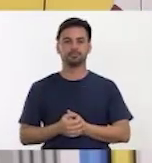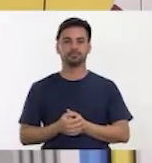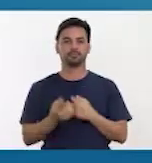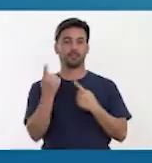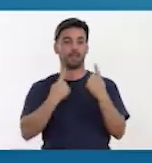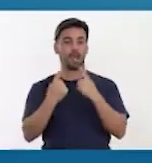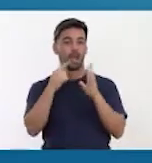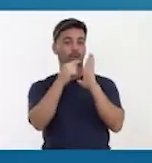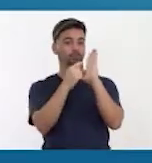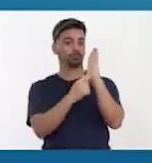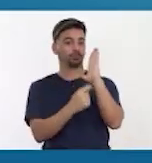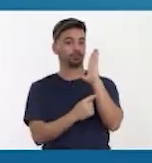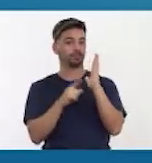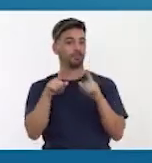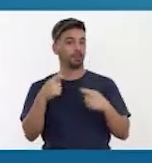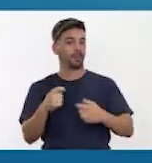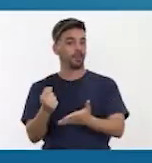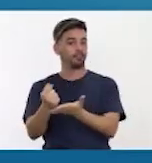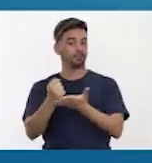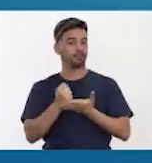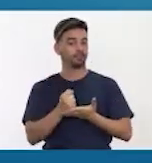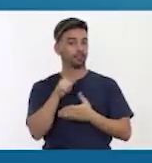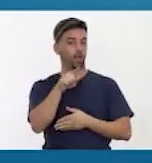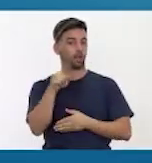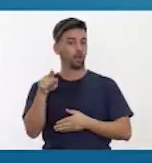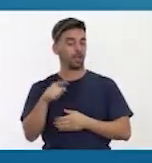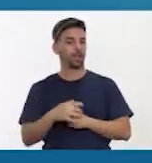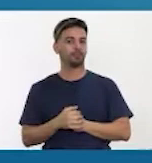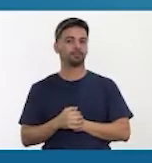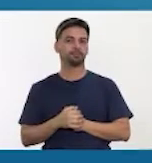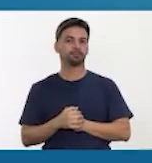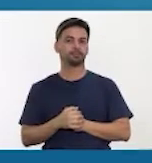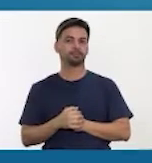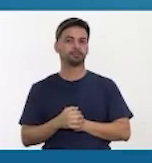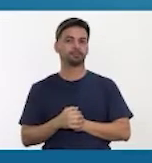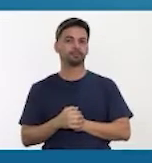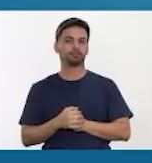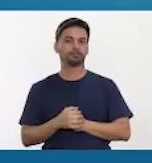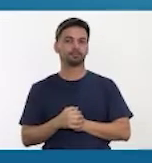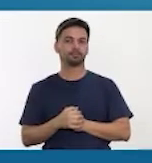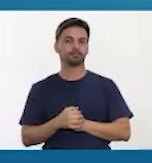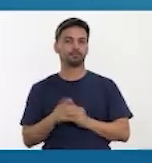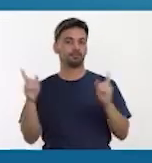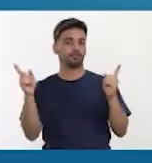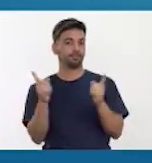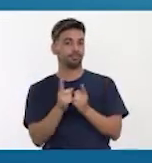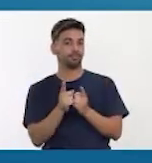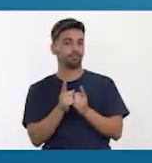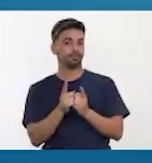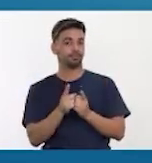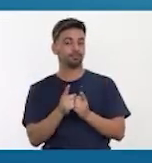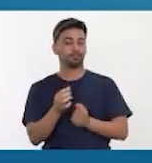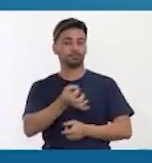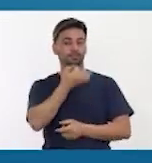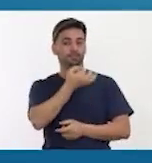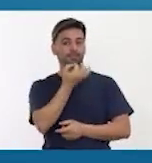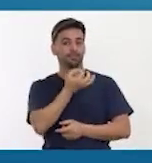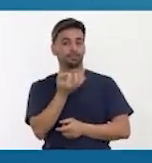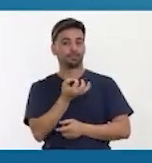unos aspectos que les van a ayudar a ustedes a resumir la evolución